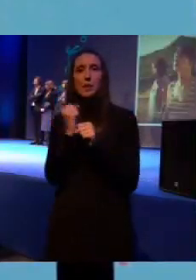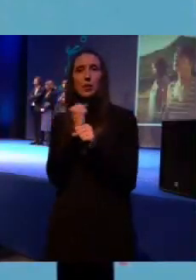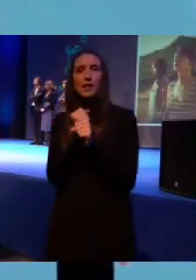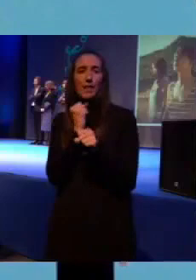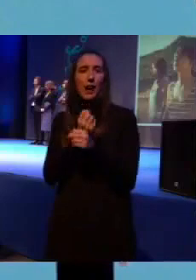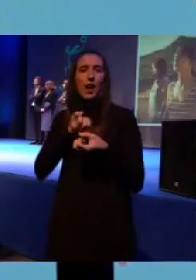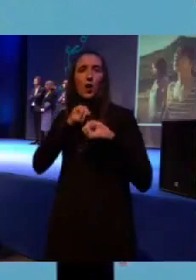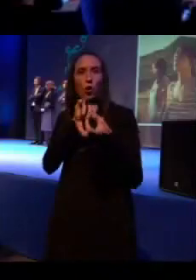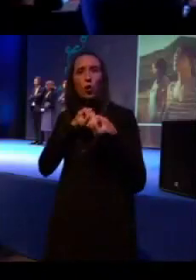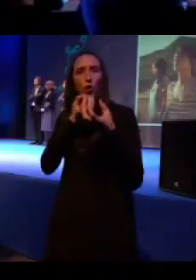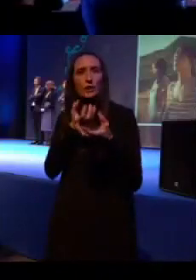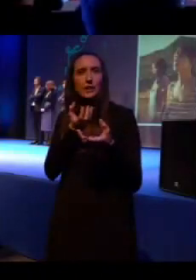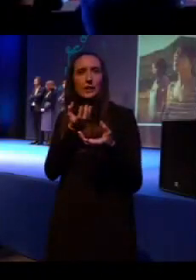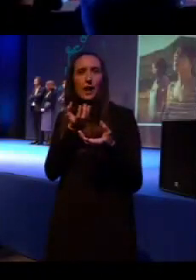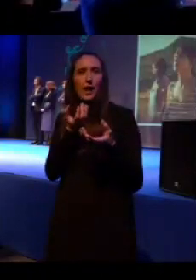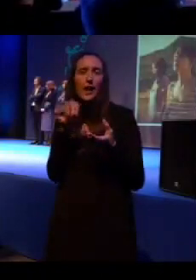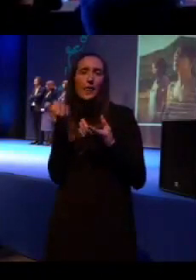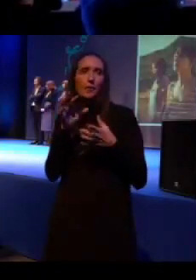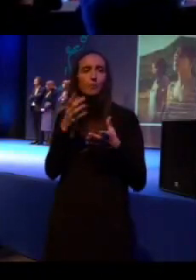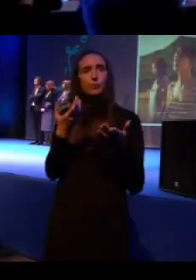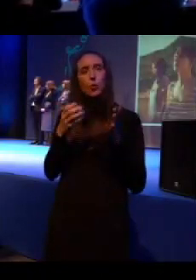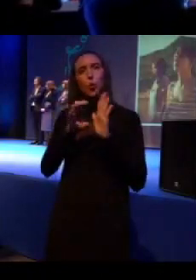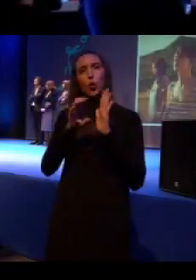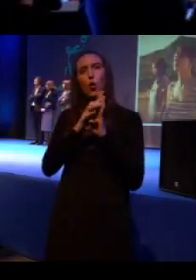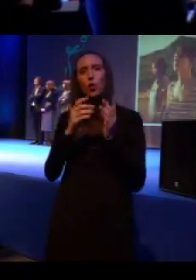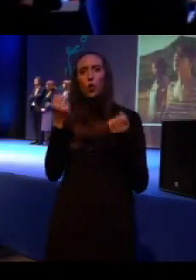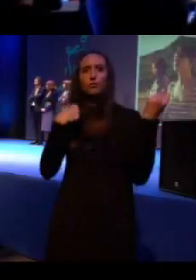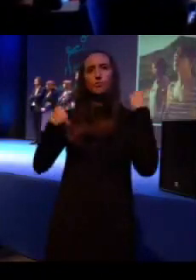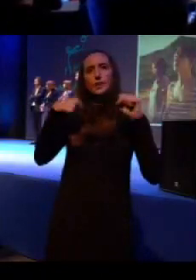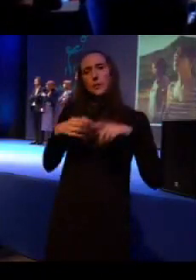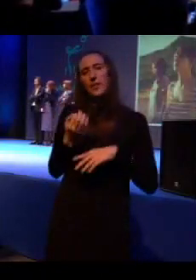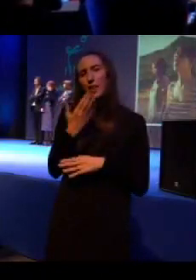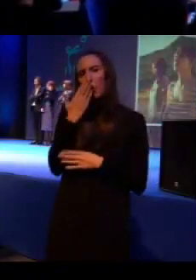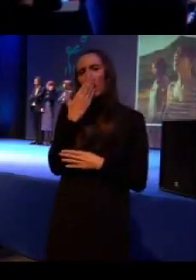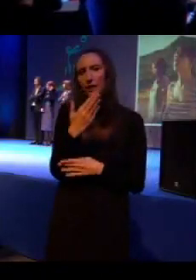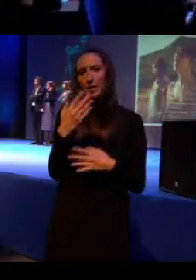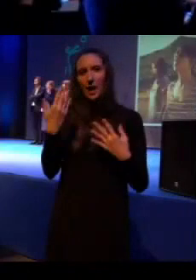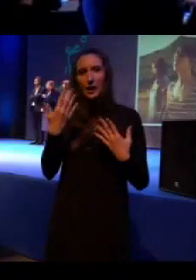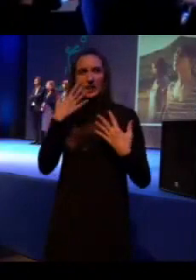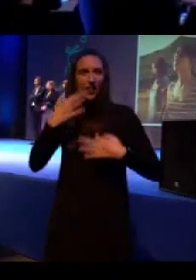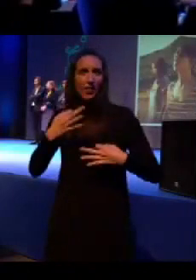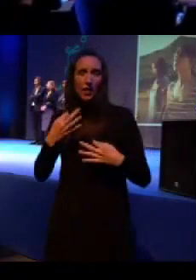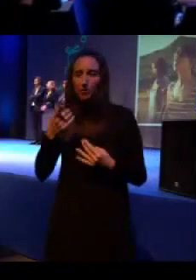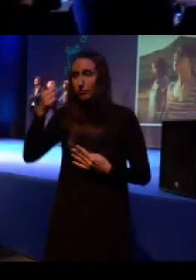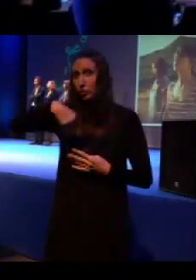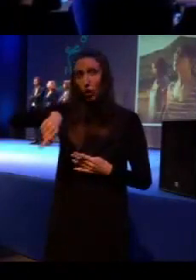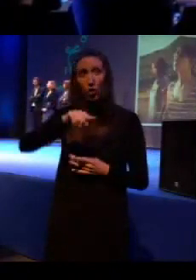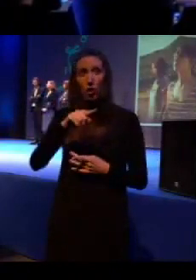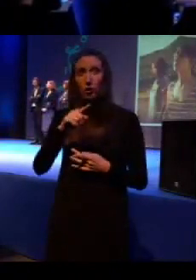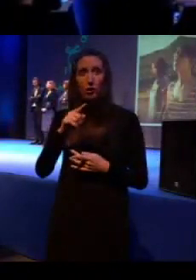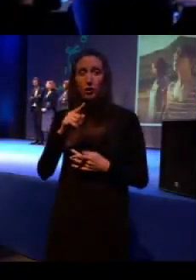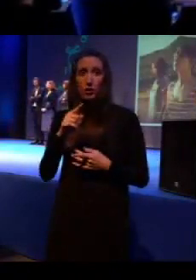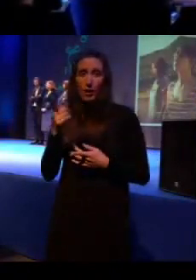contar con un código interpretativo y con una honestidad y sinceridad que creo que ellos, que son el corazón de la historia,